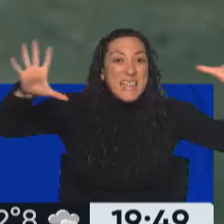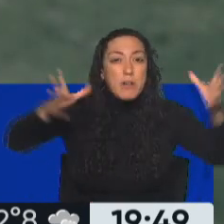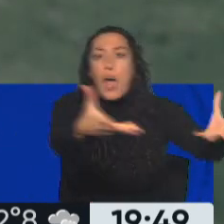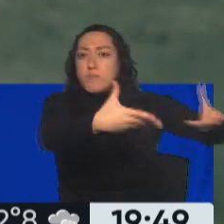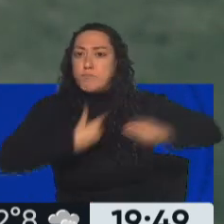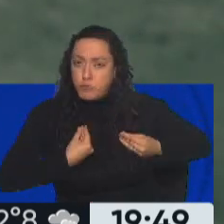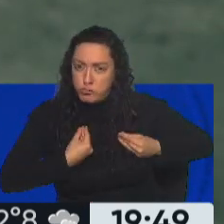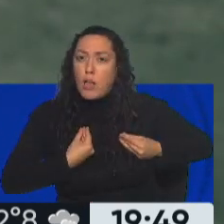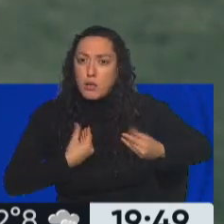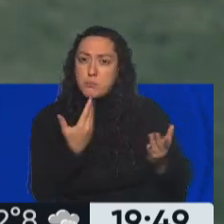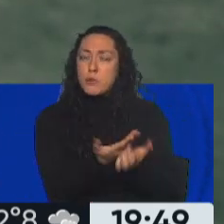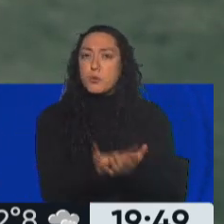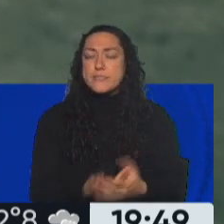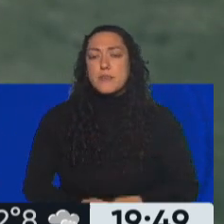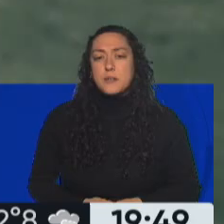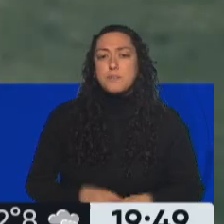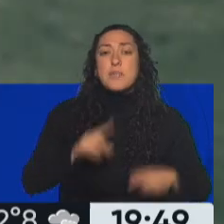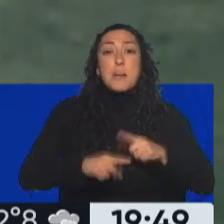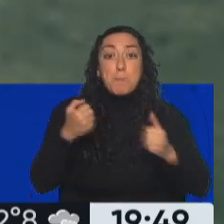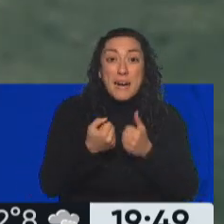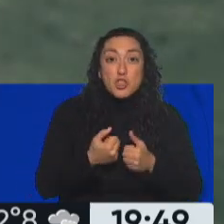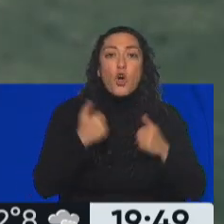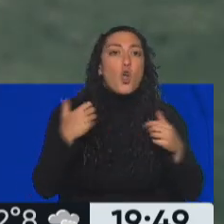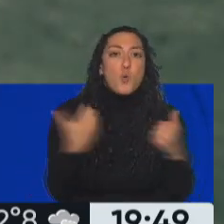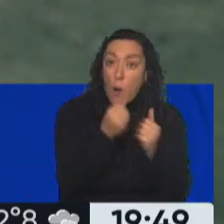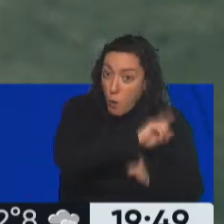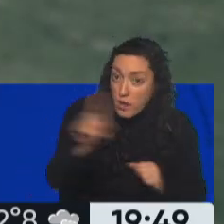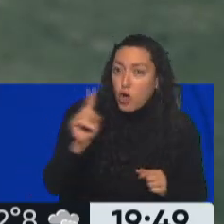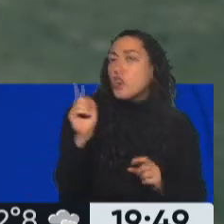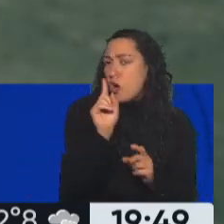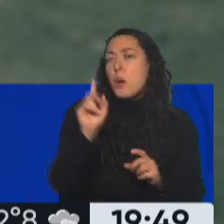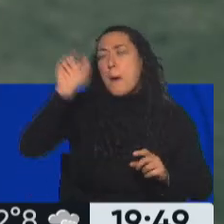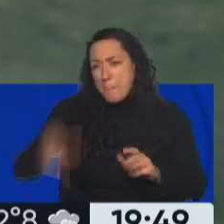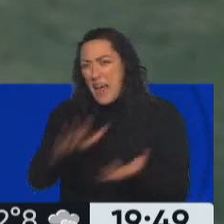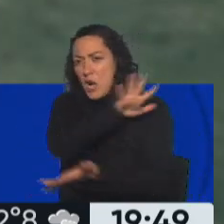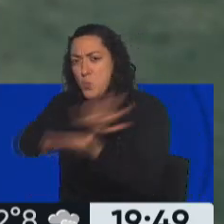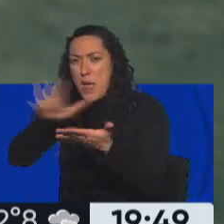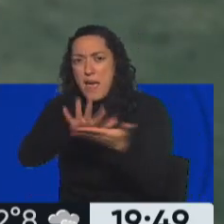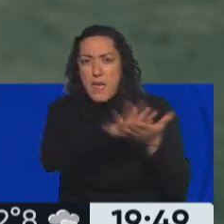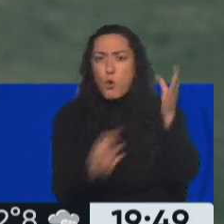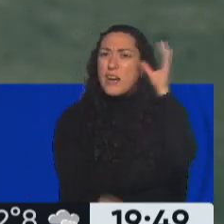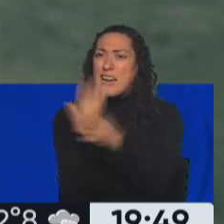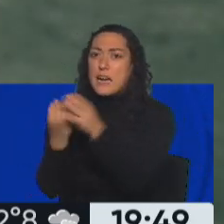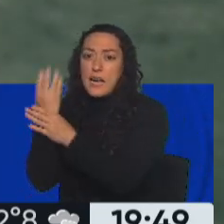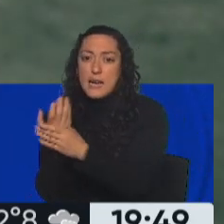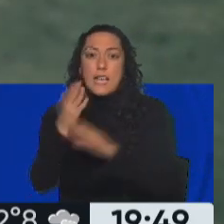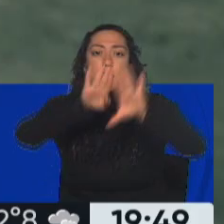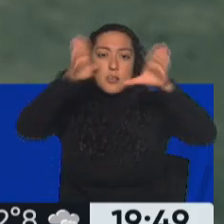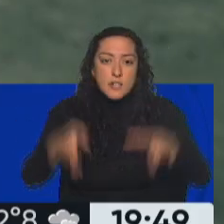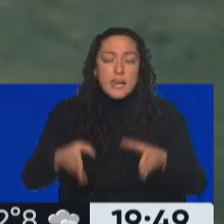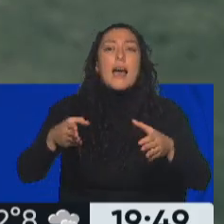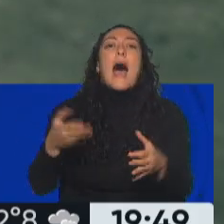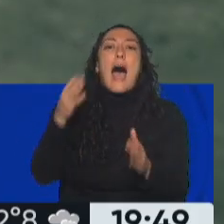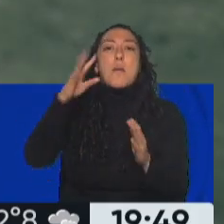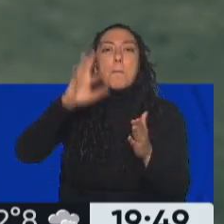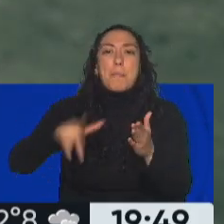acompañen, no solo en el disenso de este pacto, sino en la creación de una nueva agenda para esta noble institución, la agenda de la